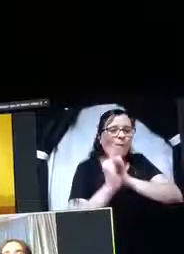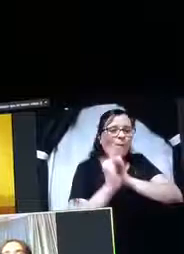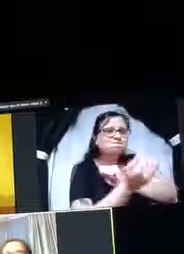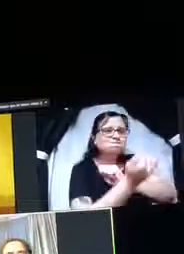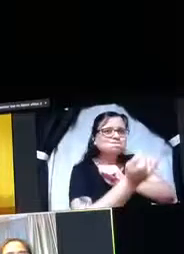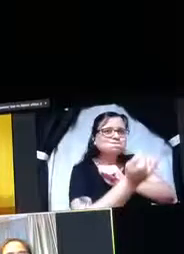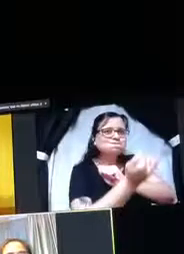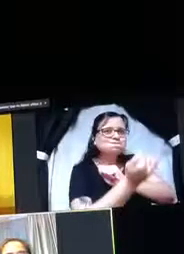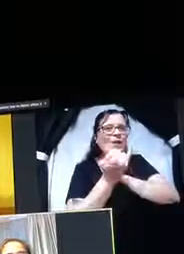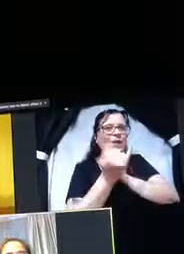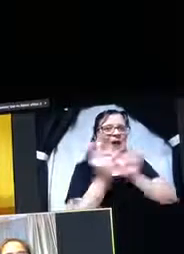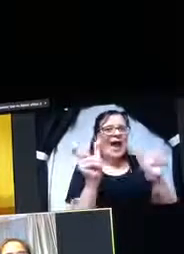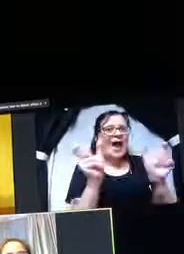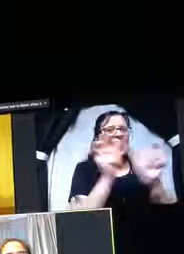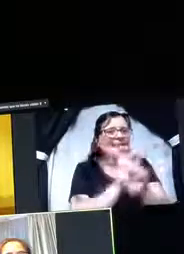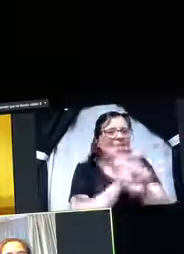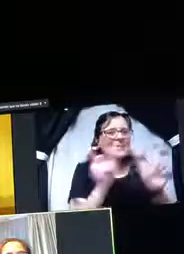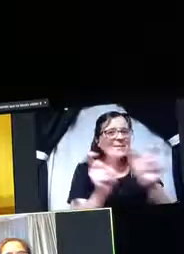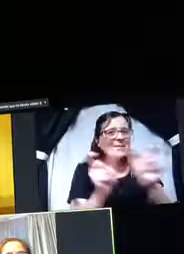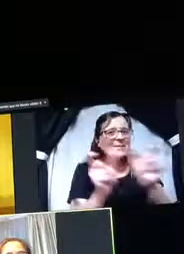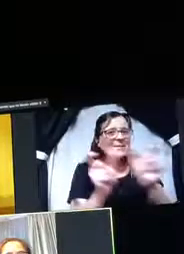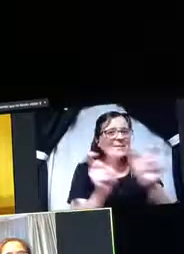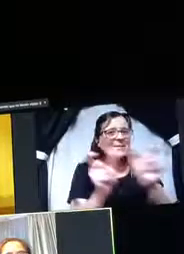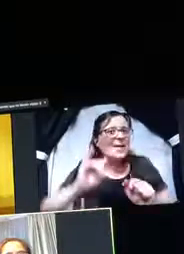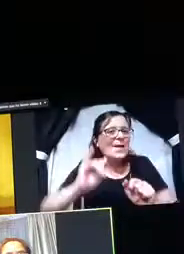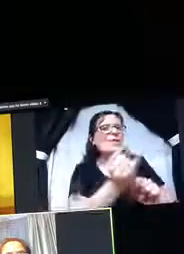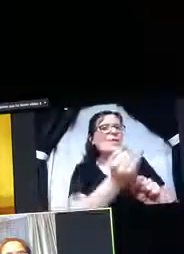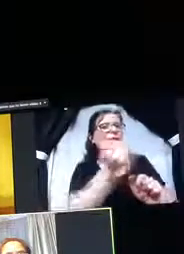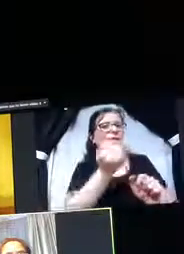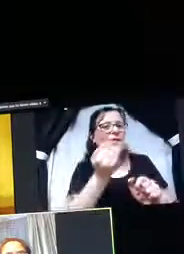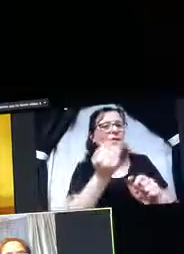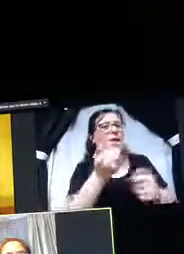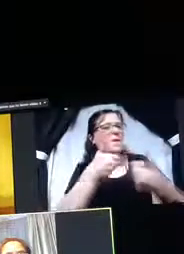los mensajes de gramática cambiaba, el uso,